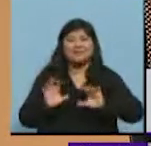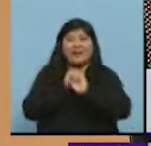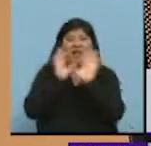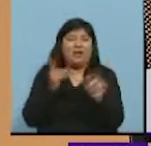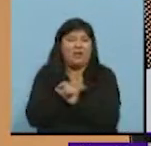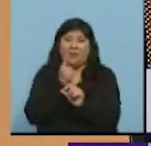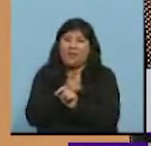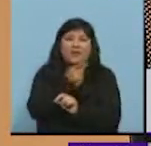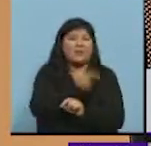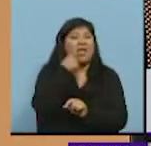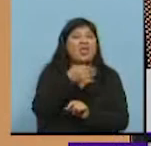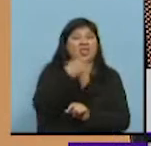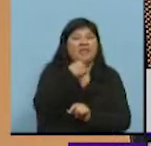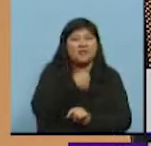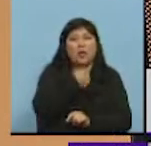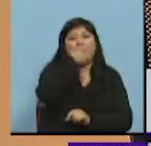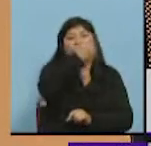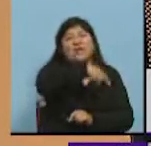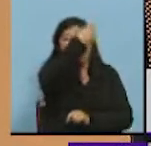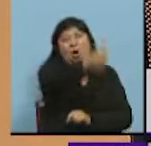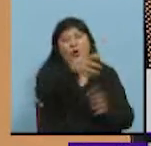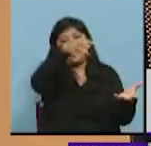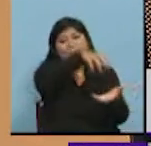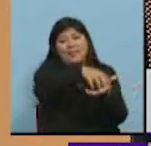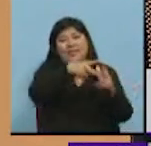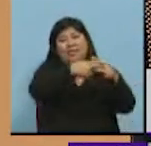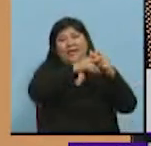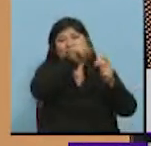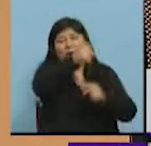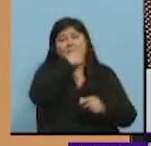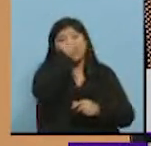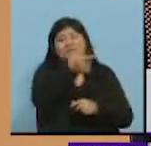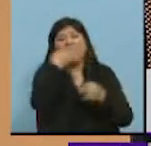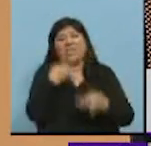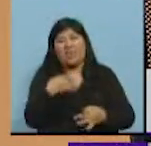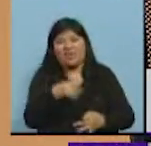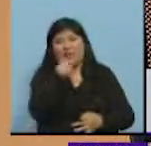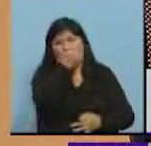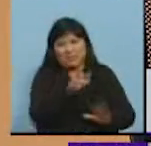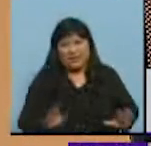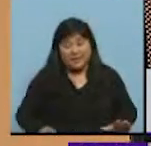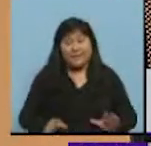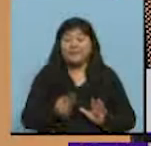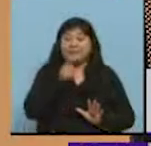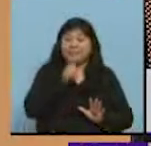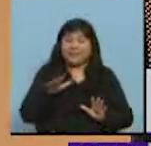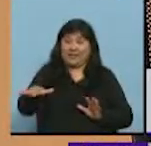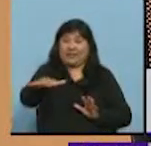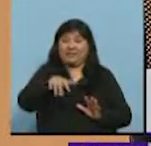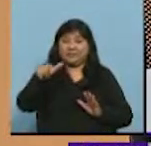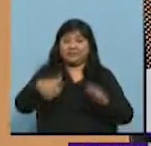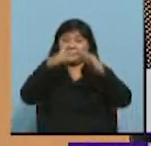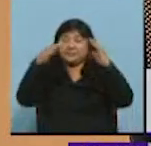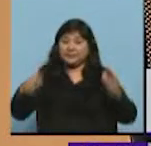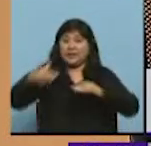están las redes del barrio porque por ahí está la red instalada está todo se ve que está el alumbrado listo como